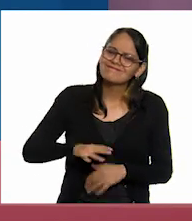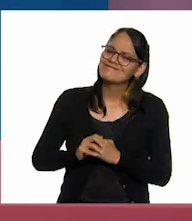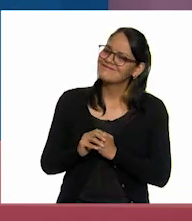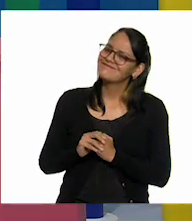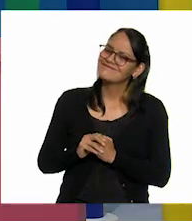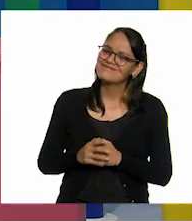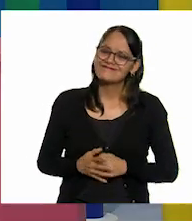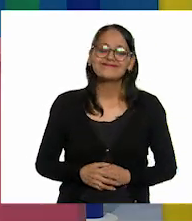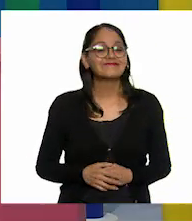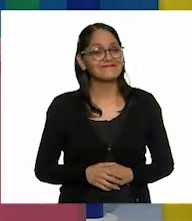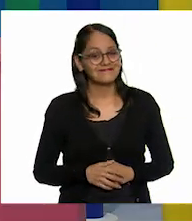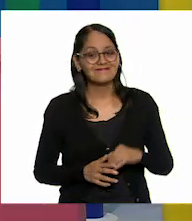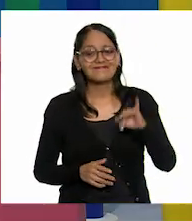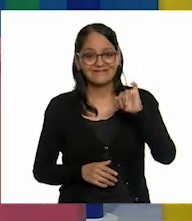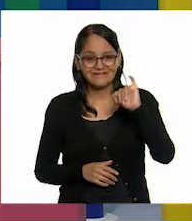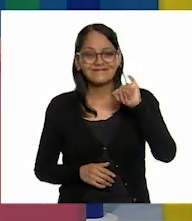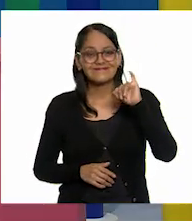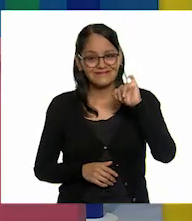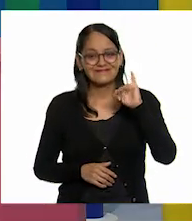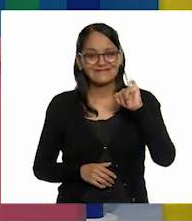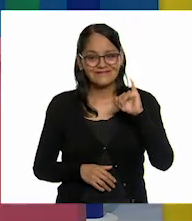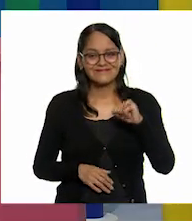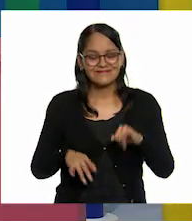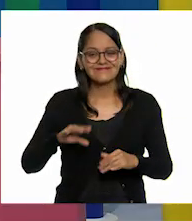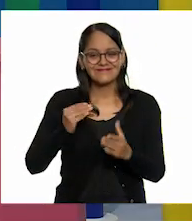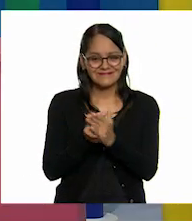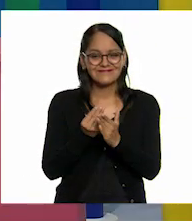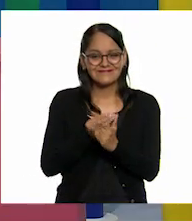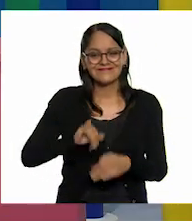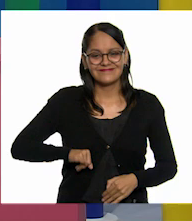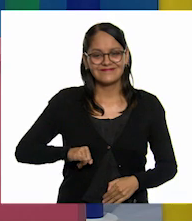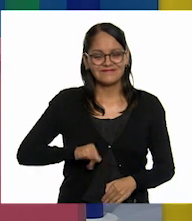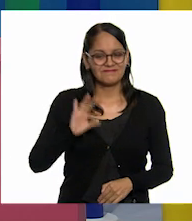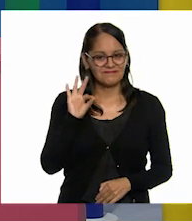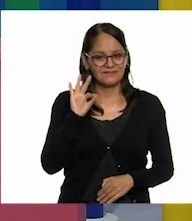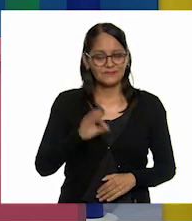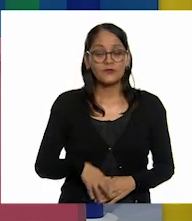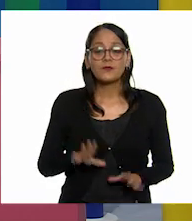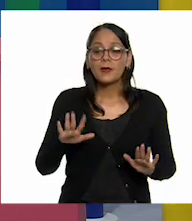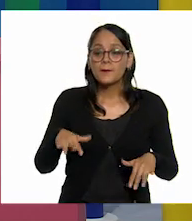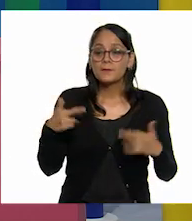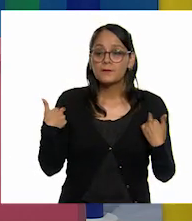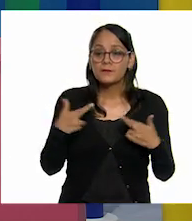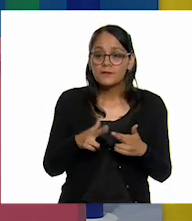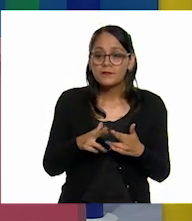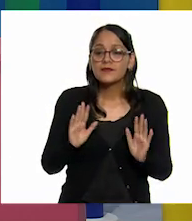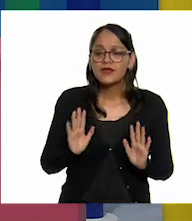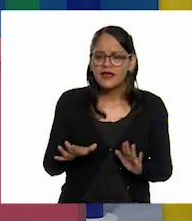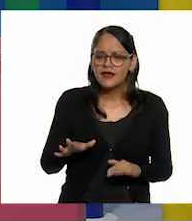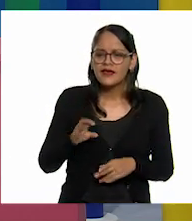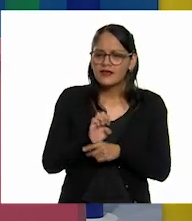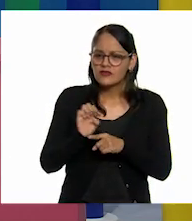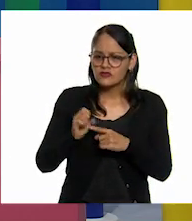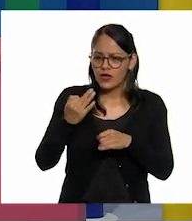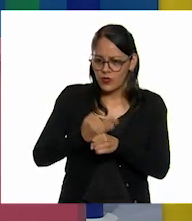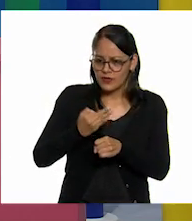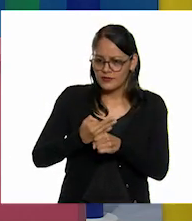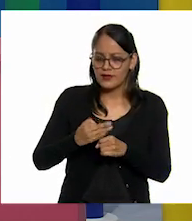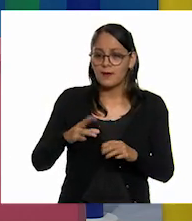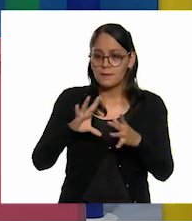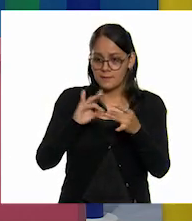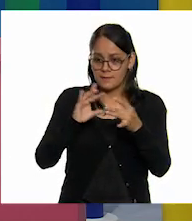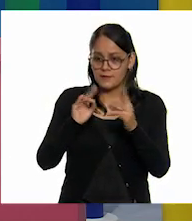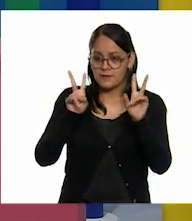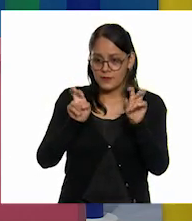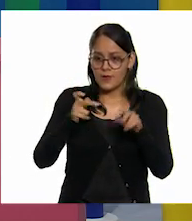increíbles! Sí, estuvieron muy buenas esas clases. Maestra, entonces, ¿vamos a volver a ver tradiciones orales o